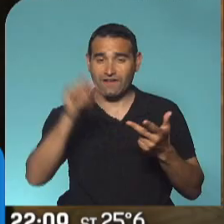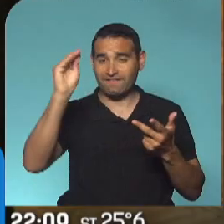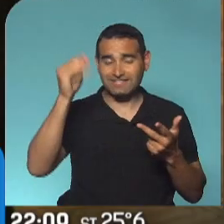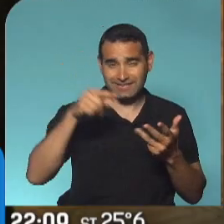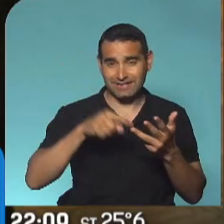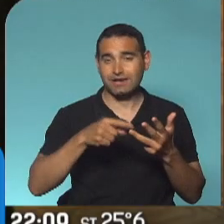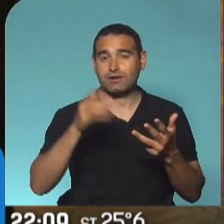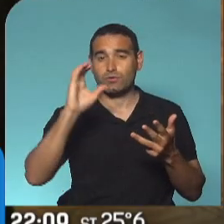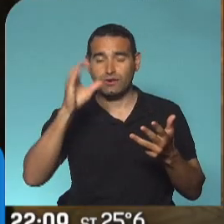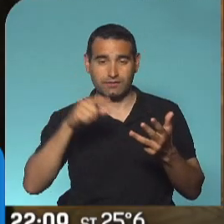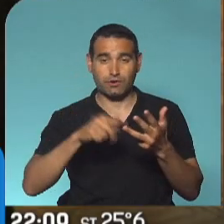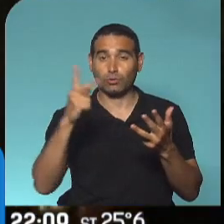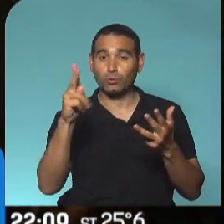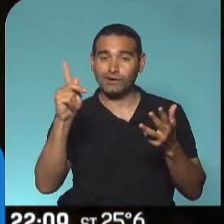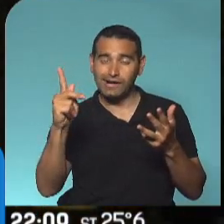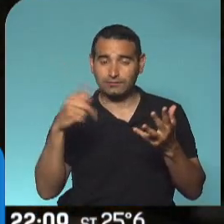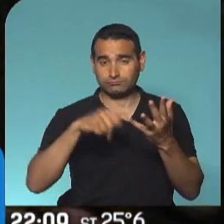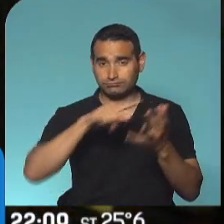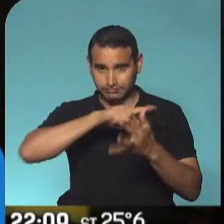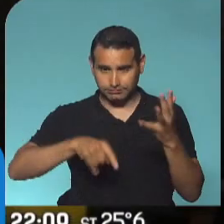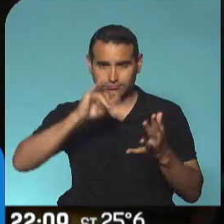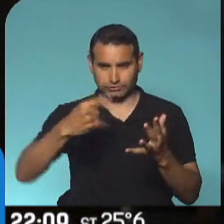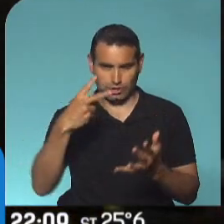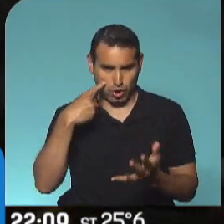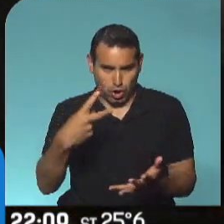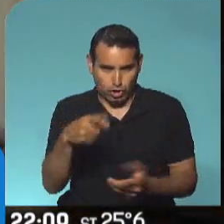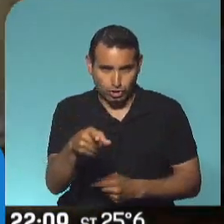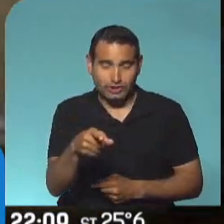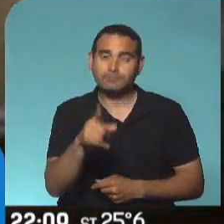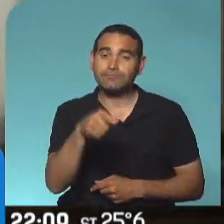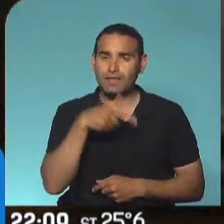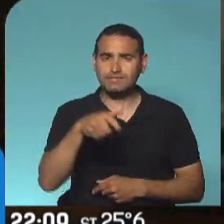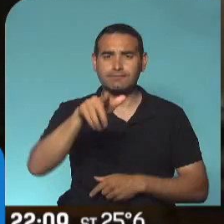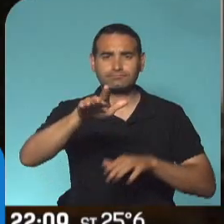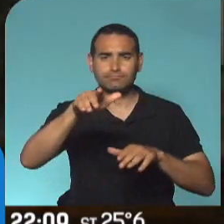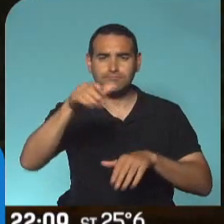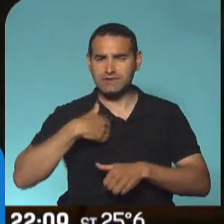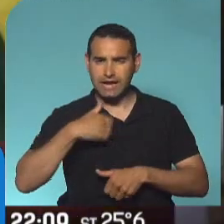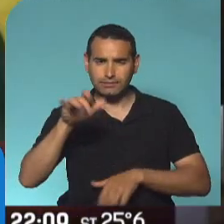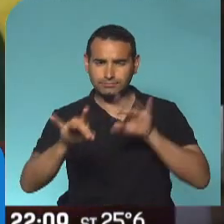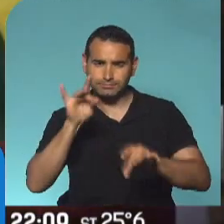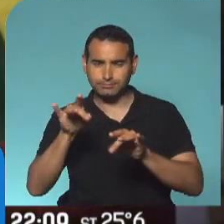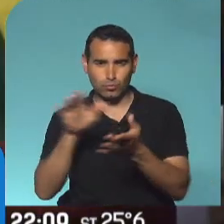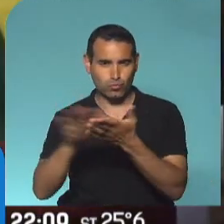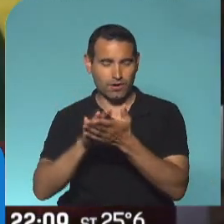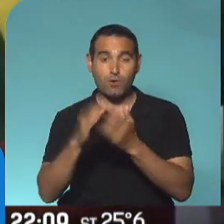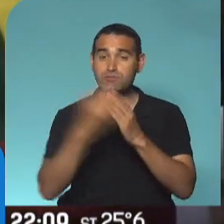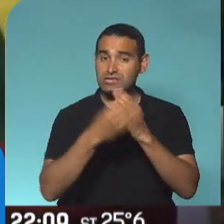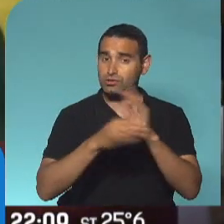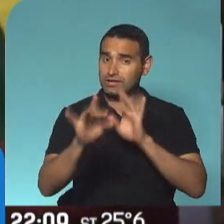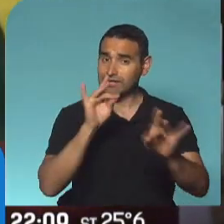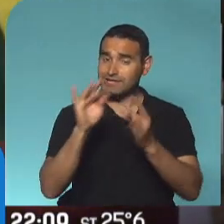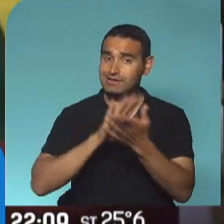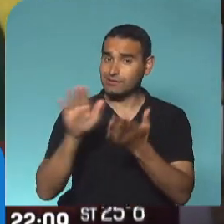Unido y Colombia, anunció una pronta convocatoria a nuevas elecciones, cambió a la cúpula militar y designó un gabinete propio, algunos de